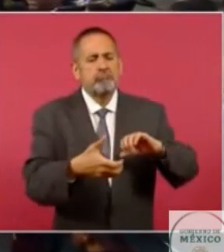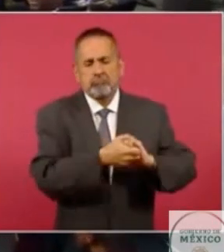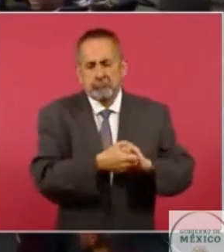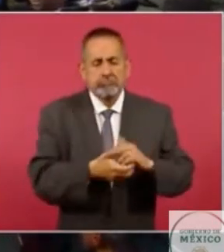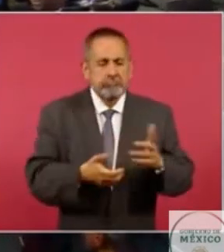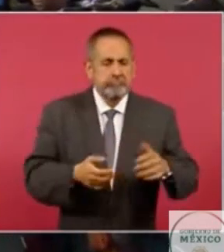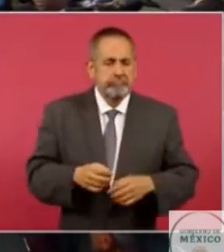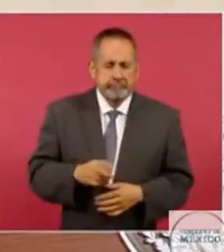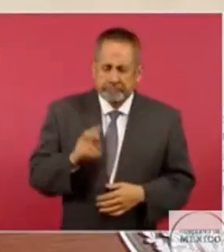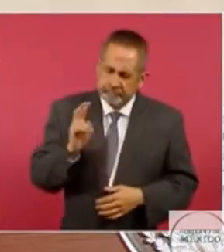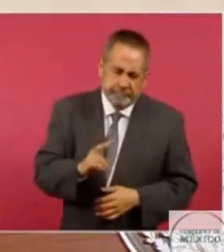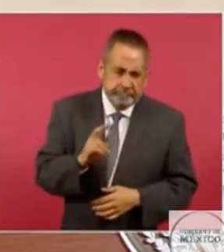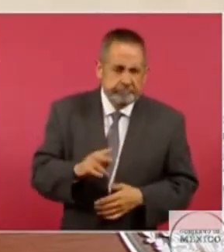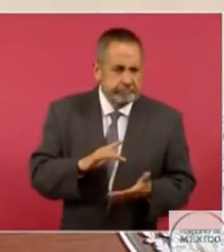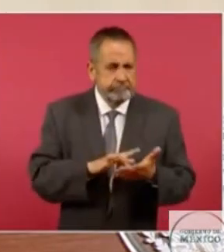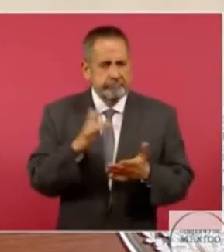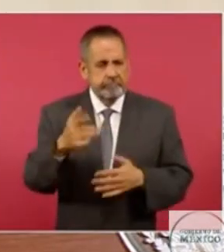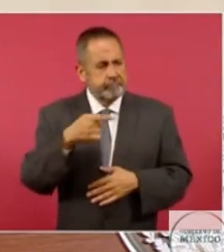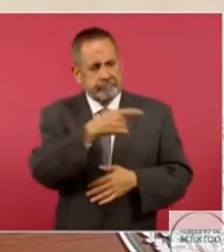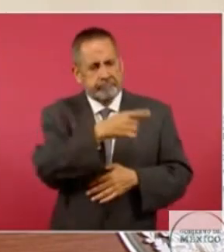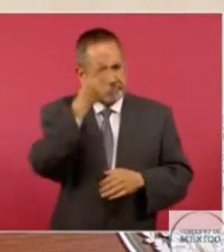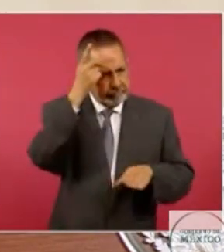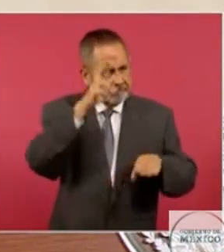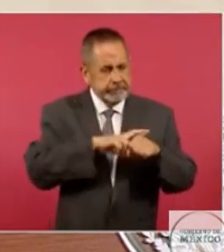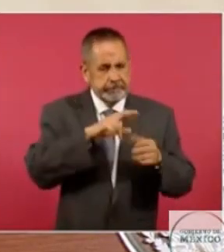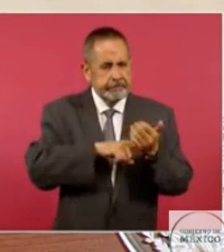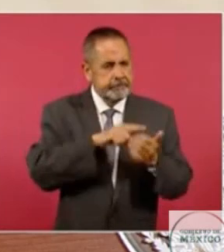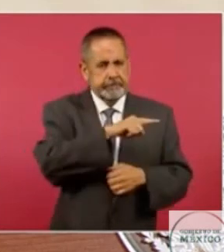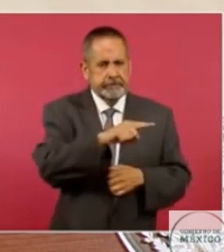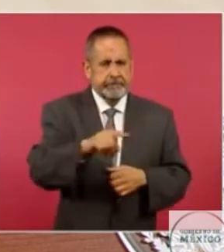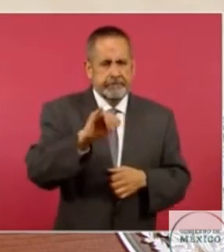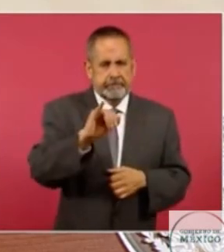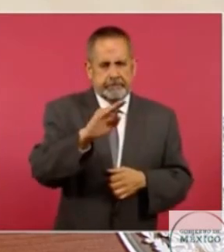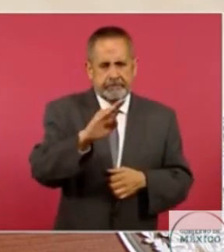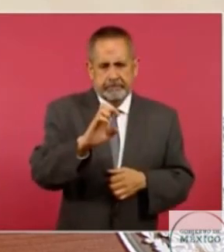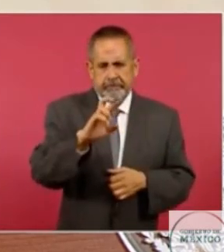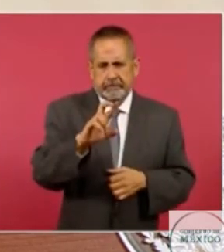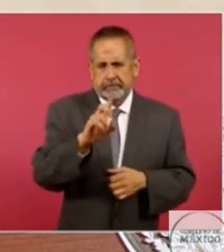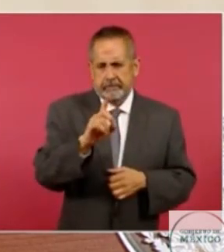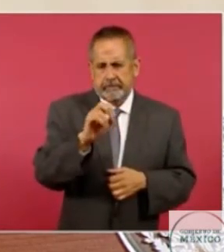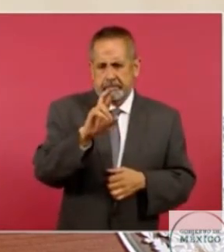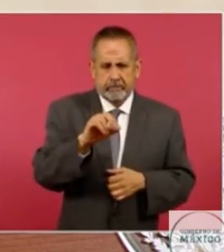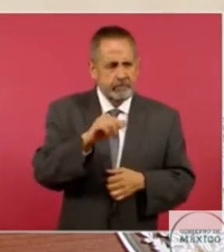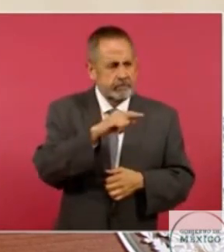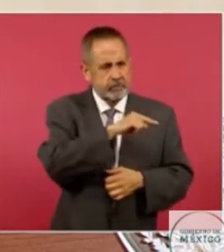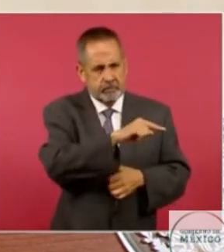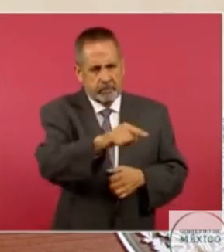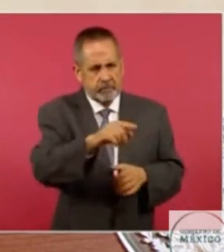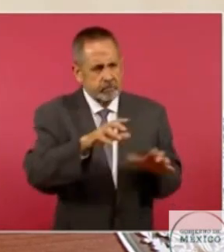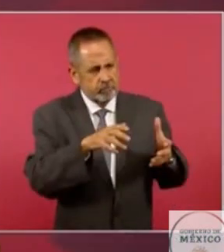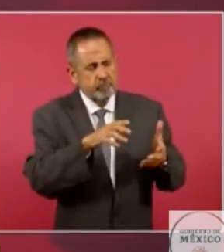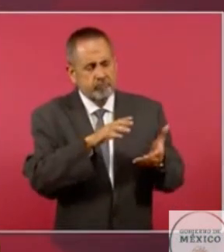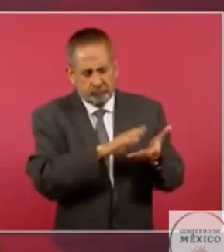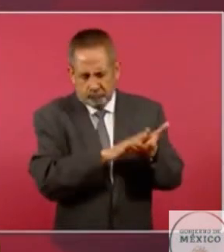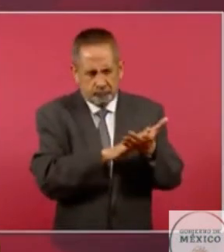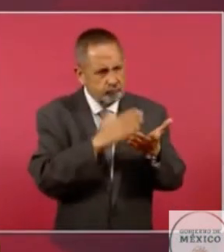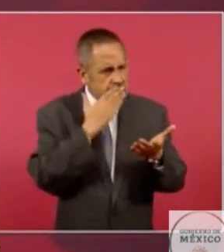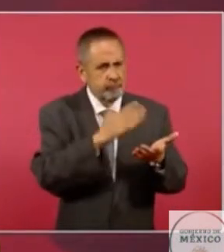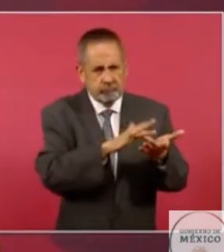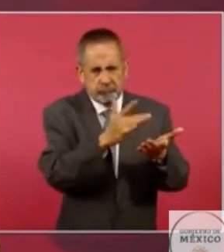Yo agradezco a los directivos de esta empresa, de Iberdrola,